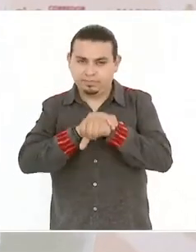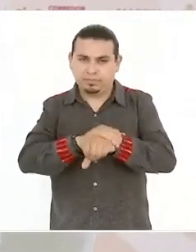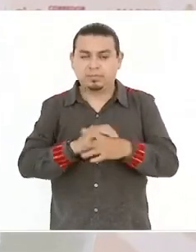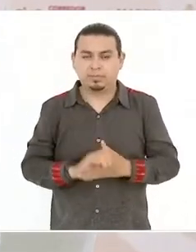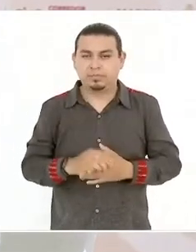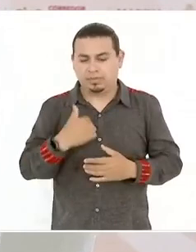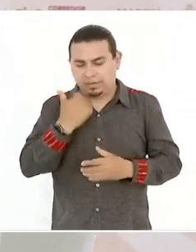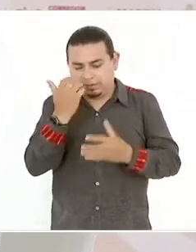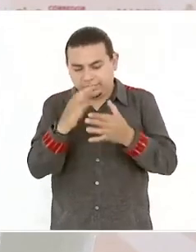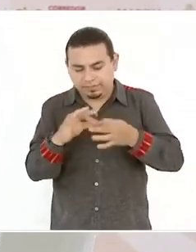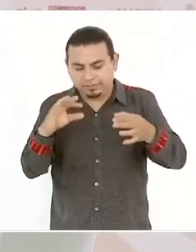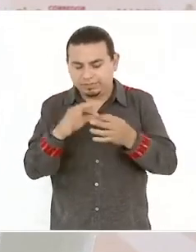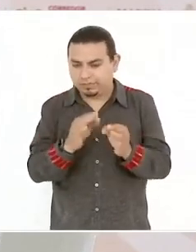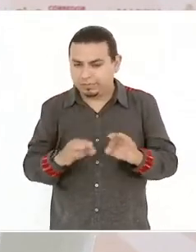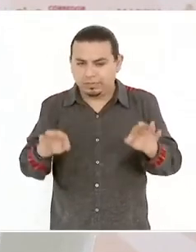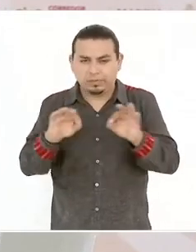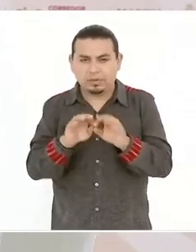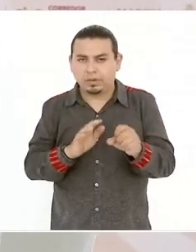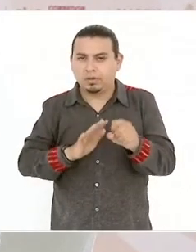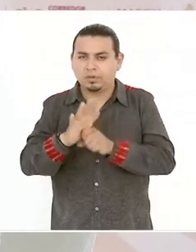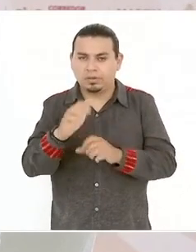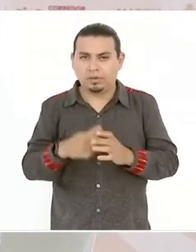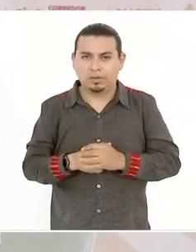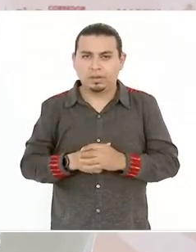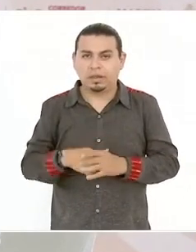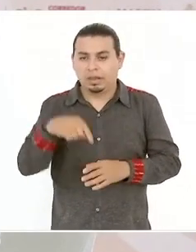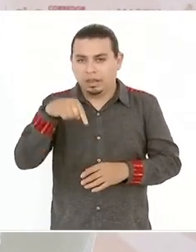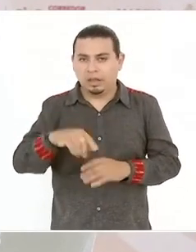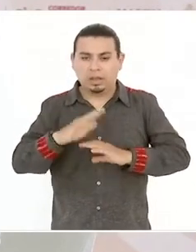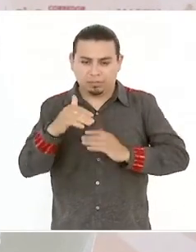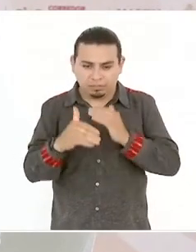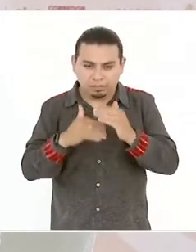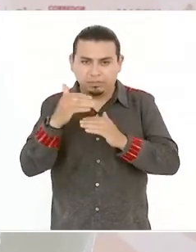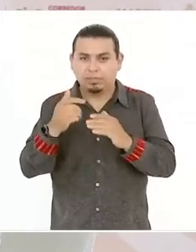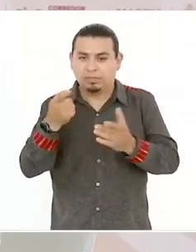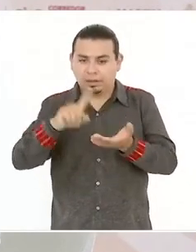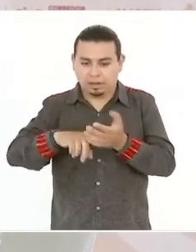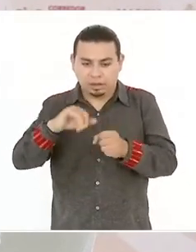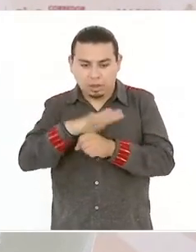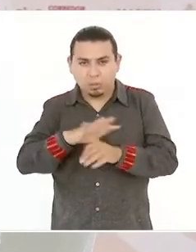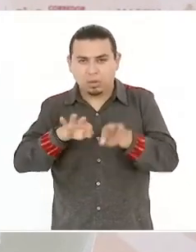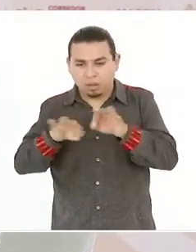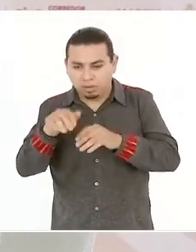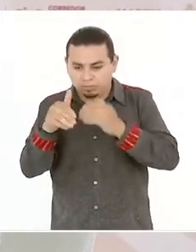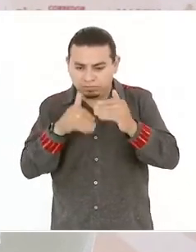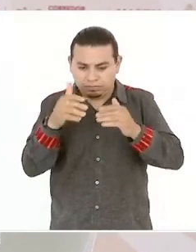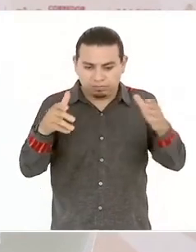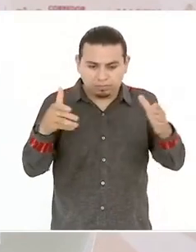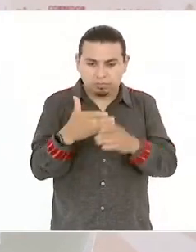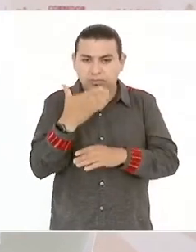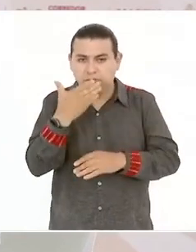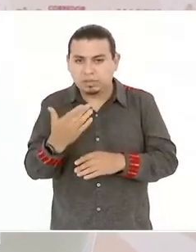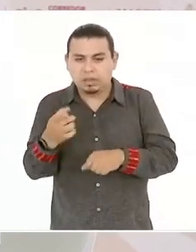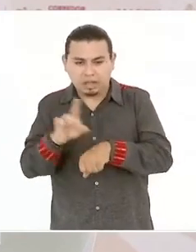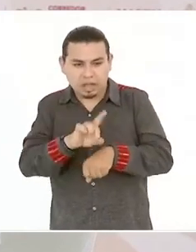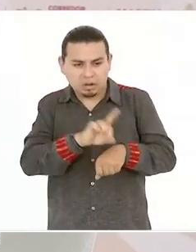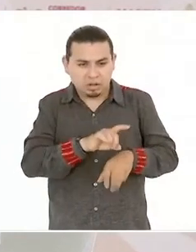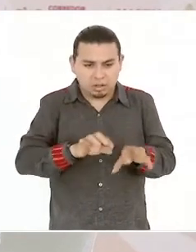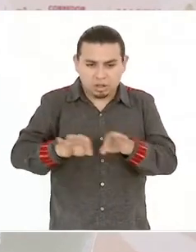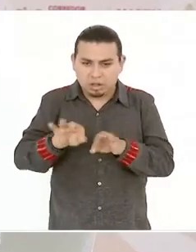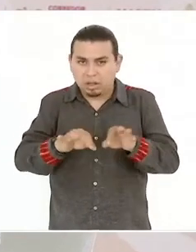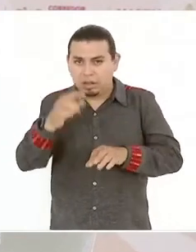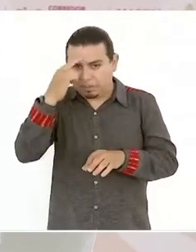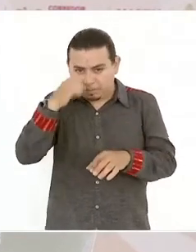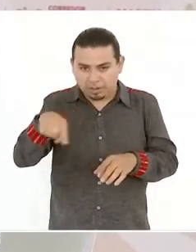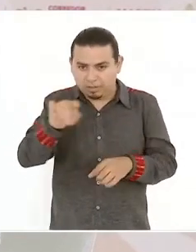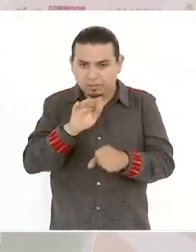iniciar enfatizando nuestro compromiso con el desarrollo del Istmo de Tehuantepec. Estamos trabajando todos los días para